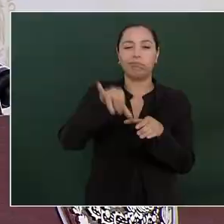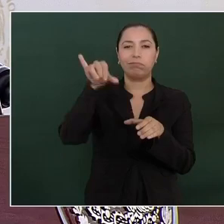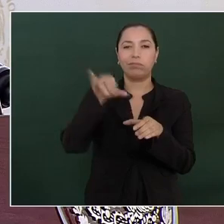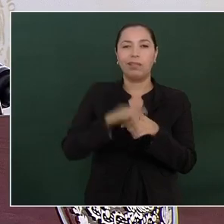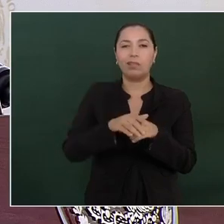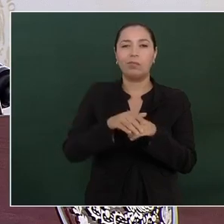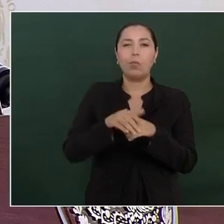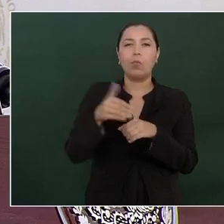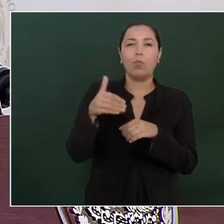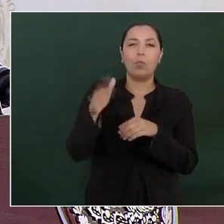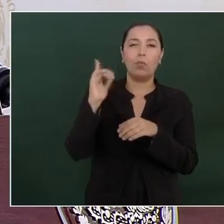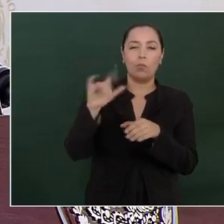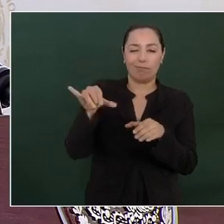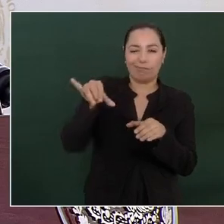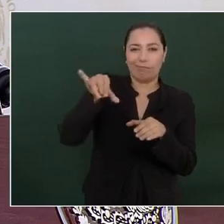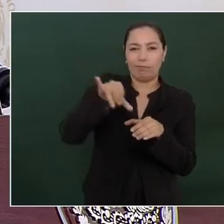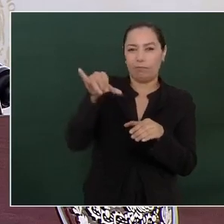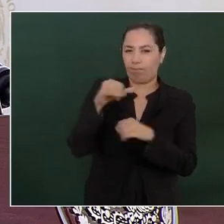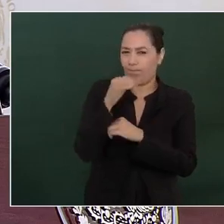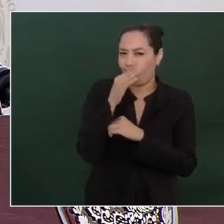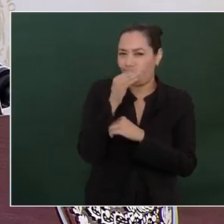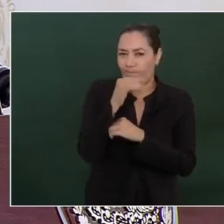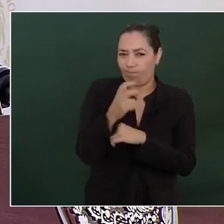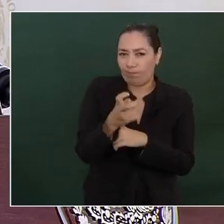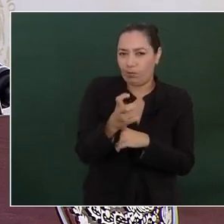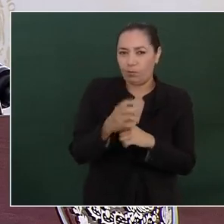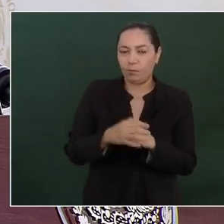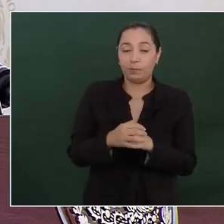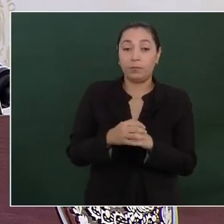Por eso hay mucho desconcierto de algunos,